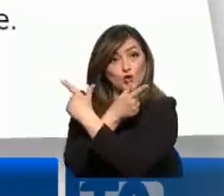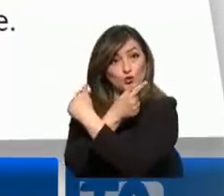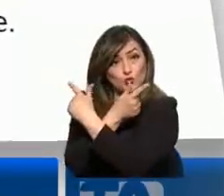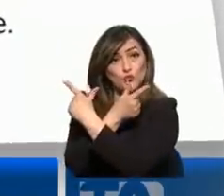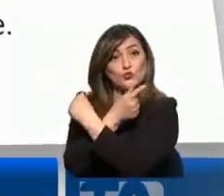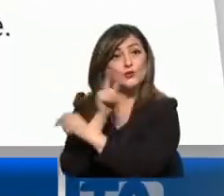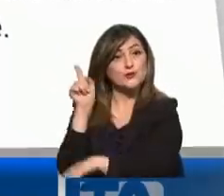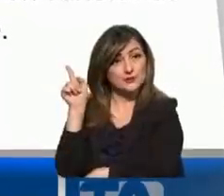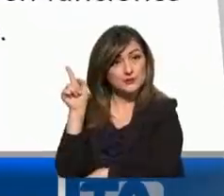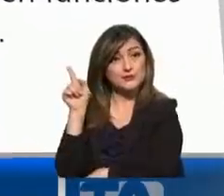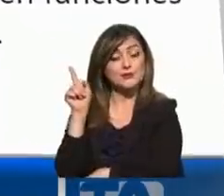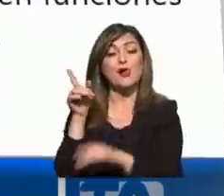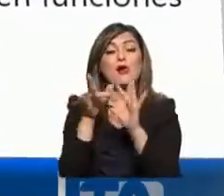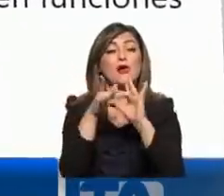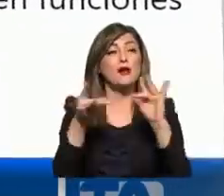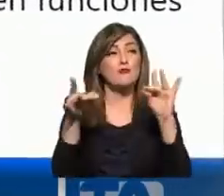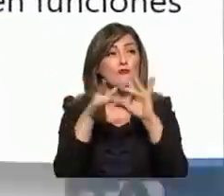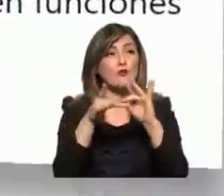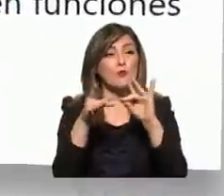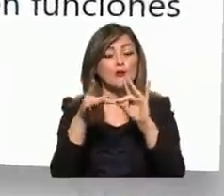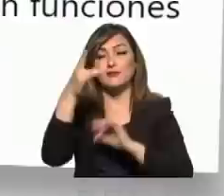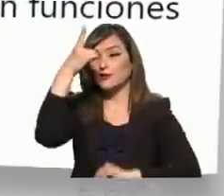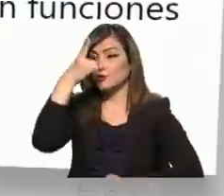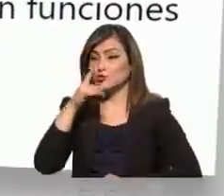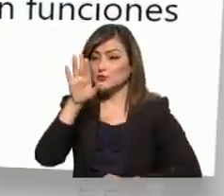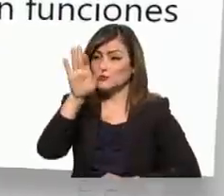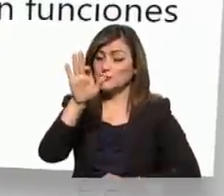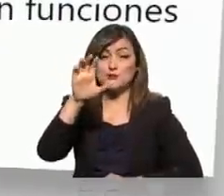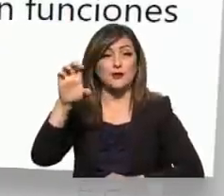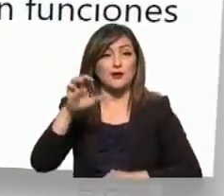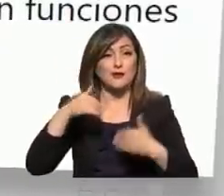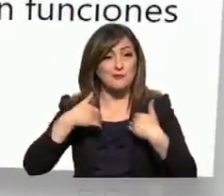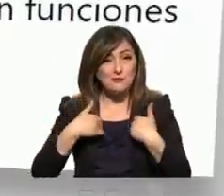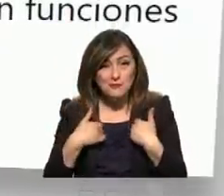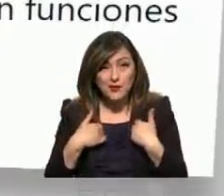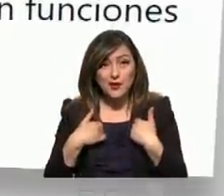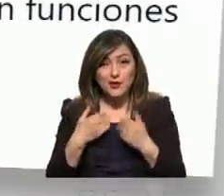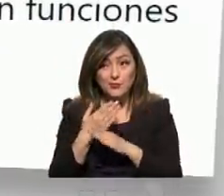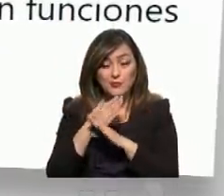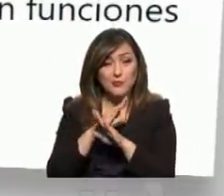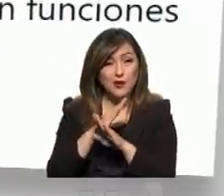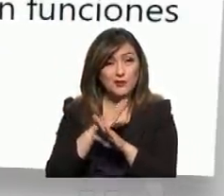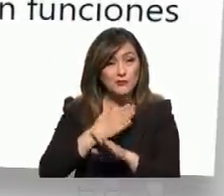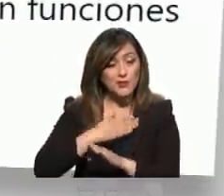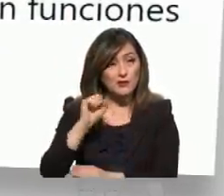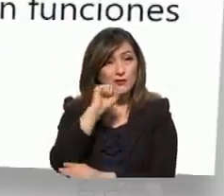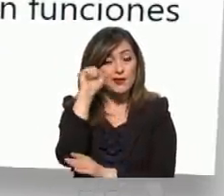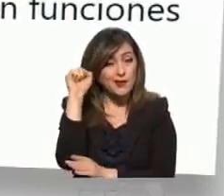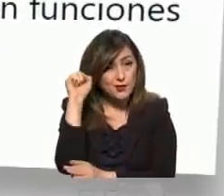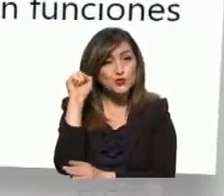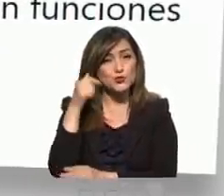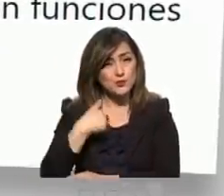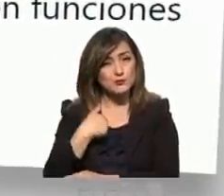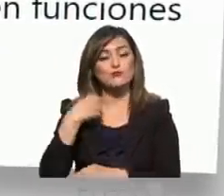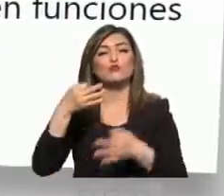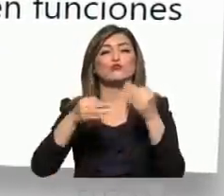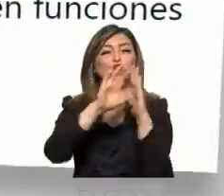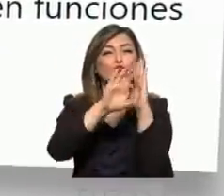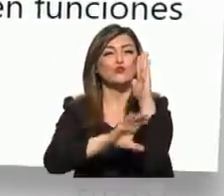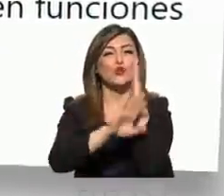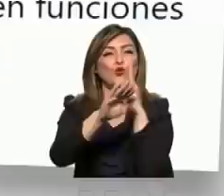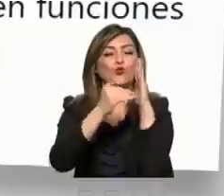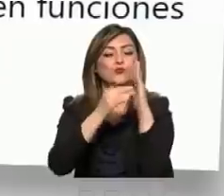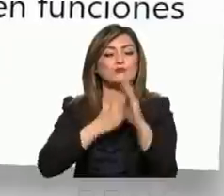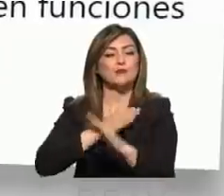de su cuenta de Twitter y dijo: el dictamen del TCE no me impide el ejercicio de mi cargo. La justicia constitucional ratificó la violación